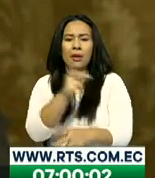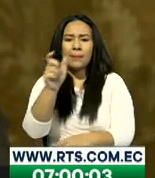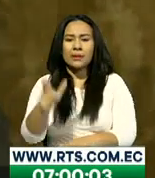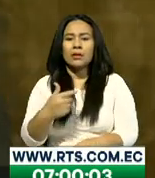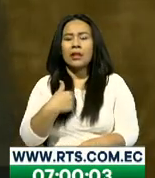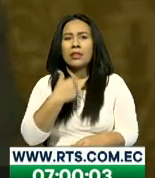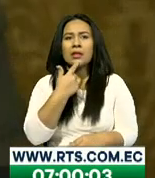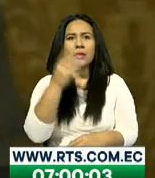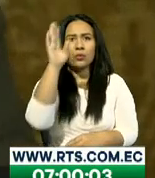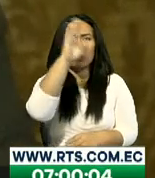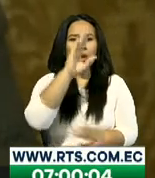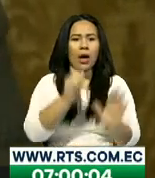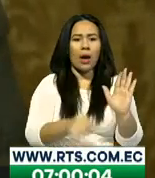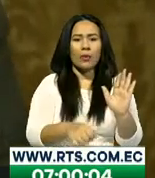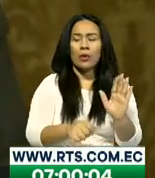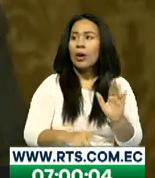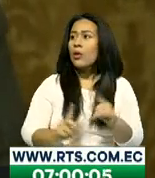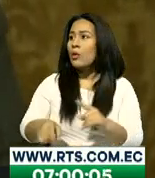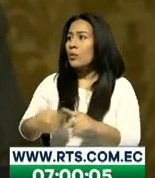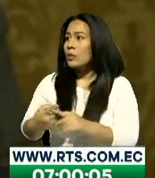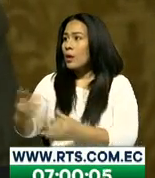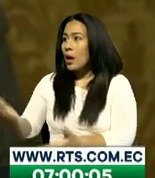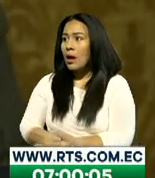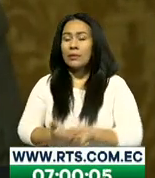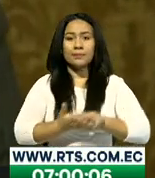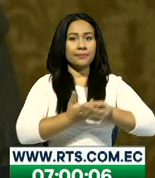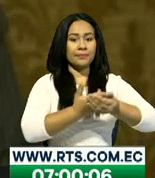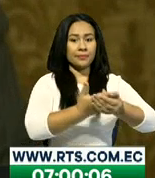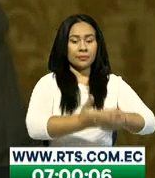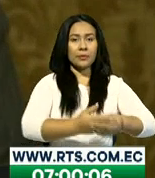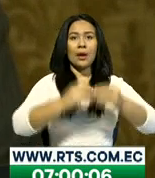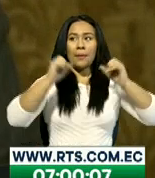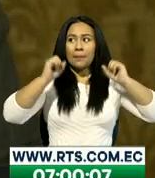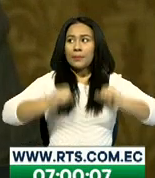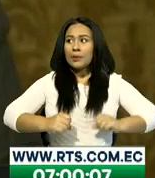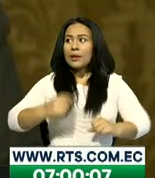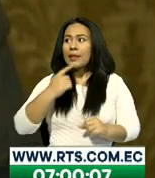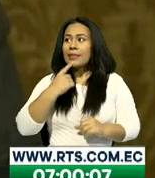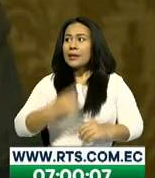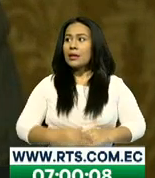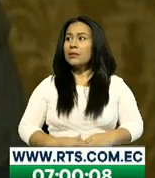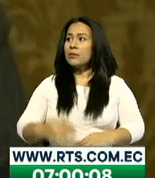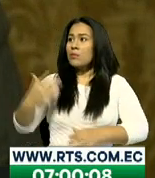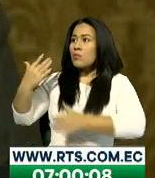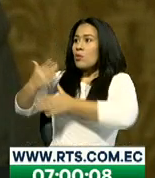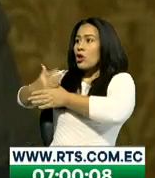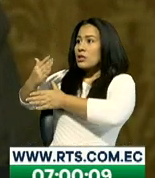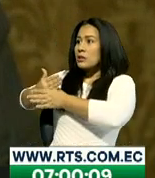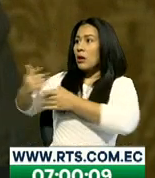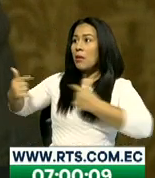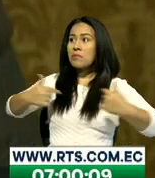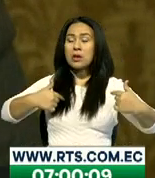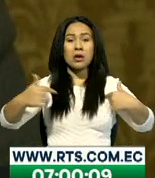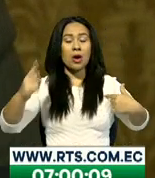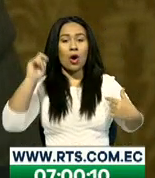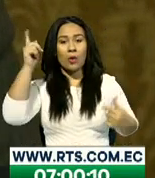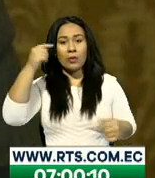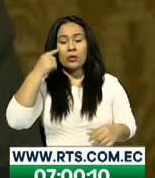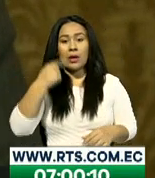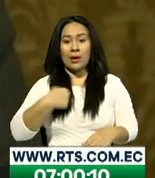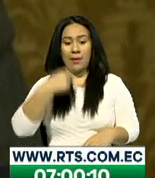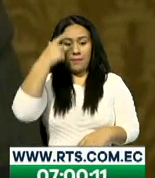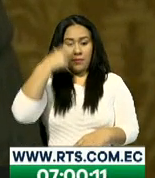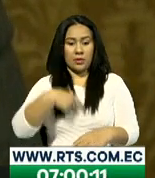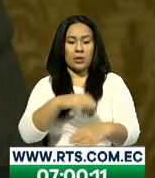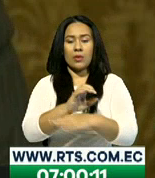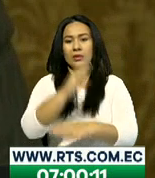un abogado que encuentre argumentos legales como para declararme perseguido político. Los ecuatorianos sabemos que no